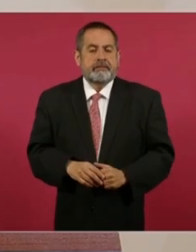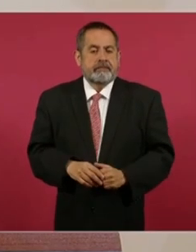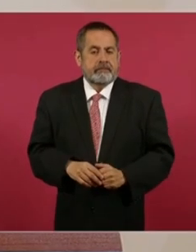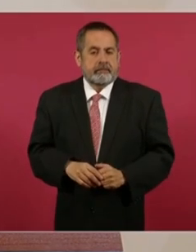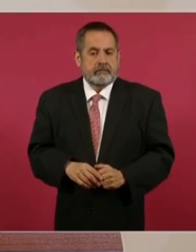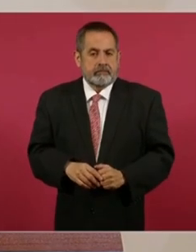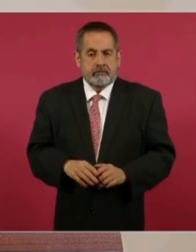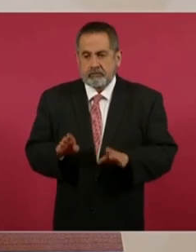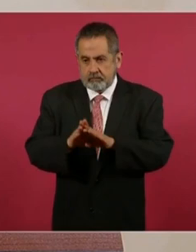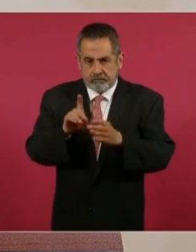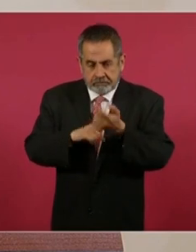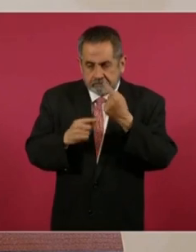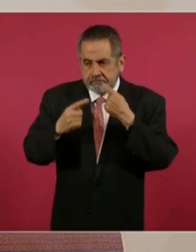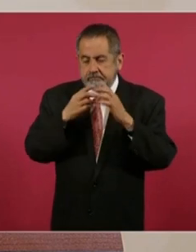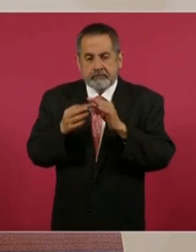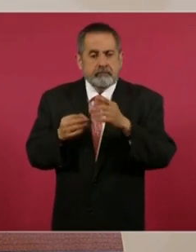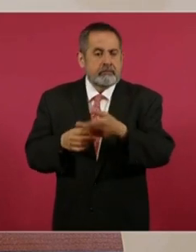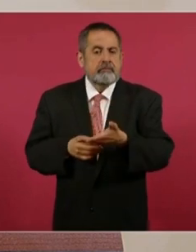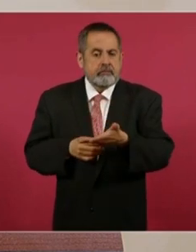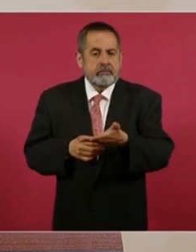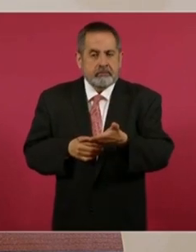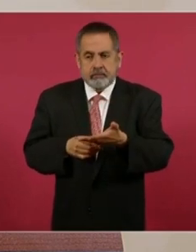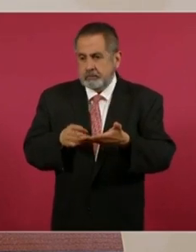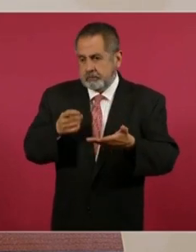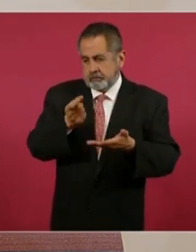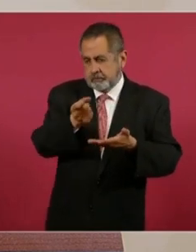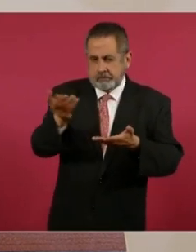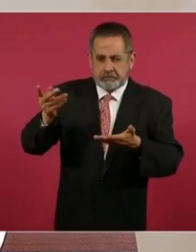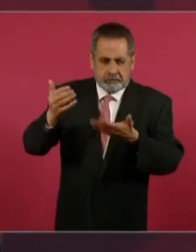y sobre todo los que están estudiando